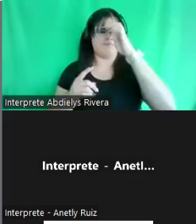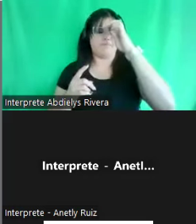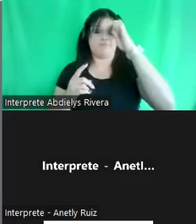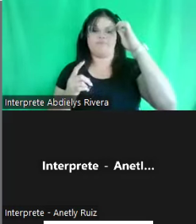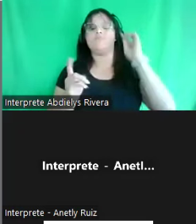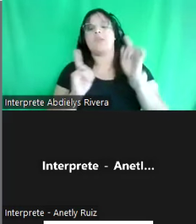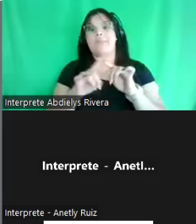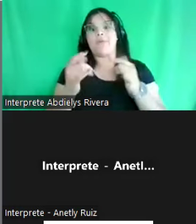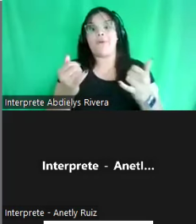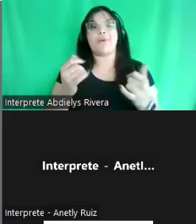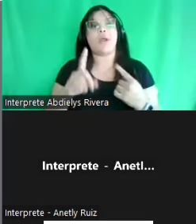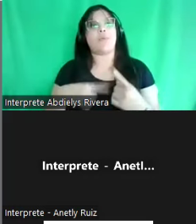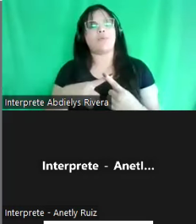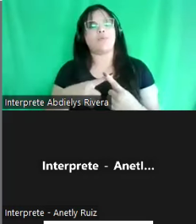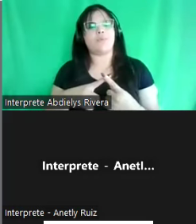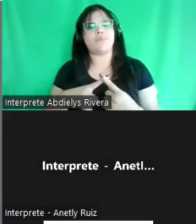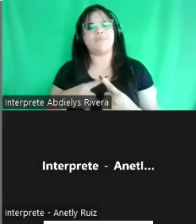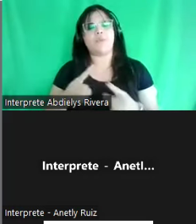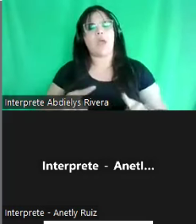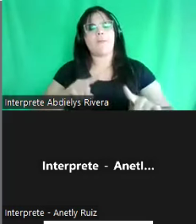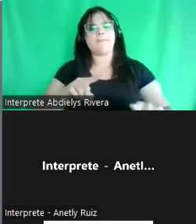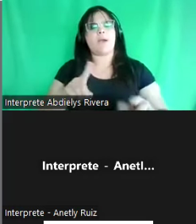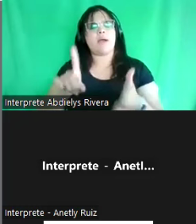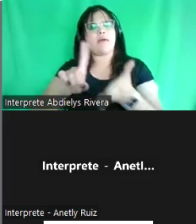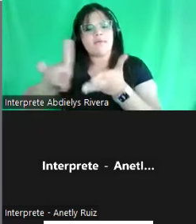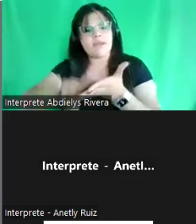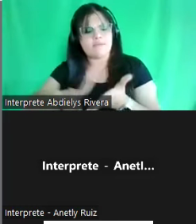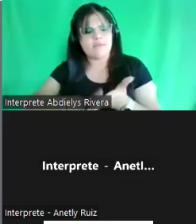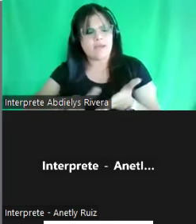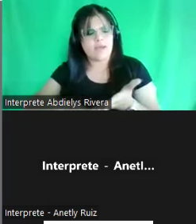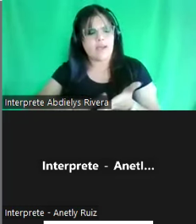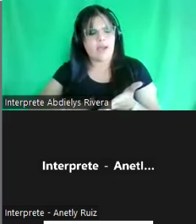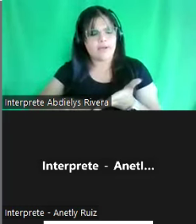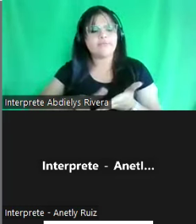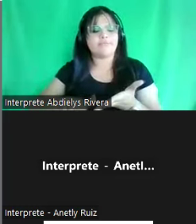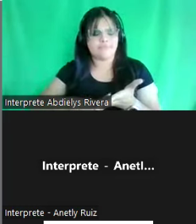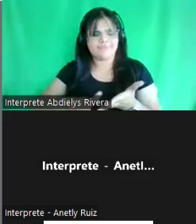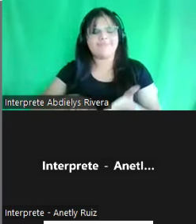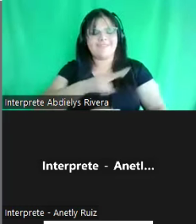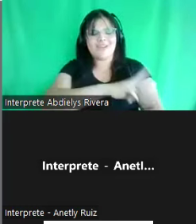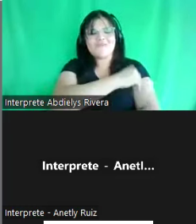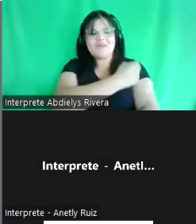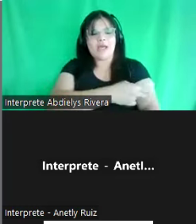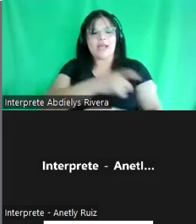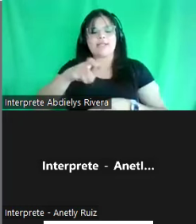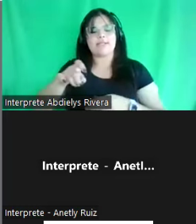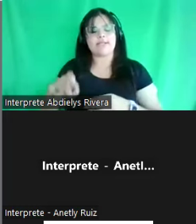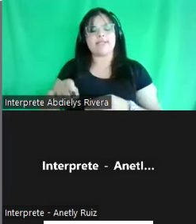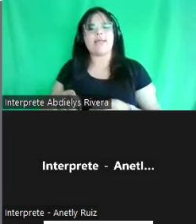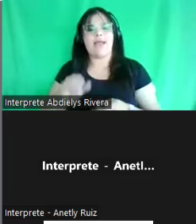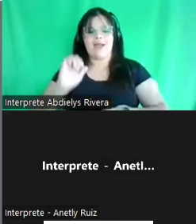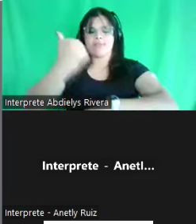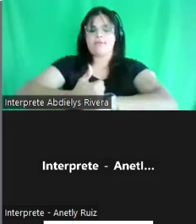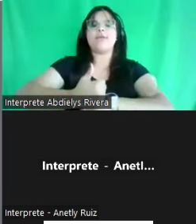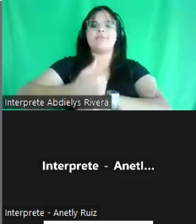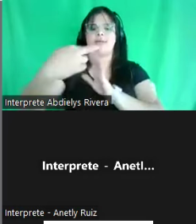inspecciona un hospital, se valida que tenga esa contratación para que el paciente pueda recibir el servicio de intérprete de señas.